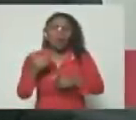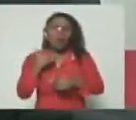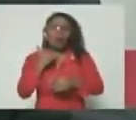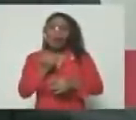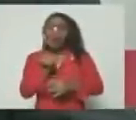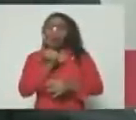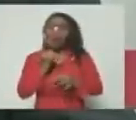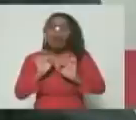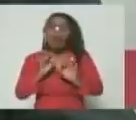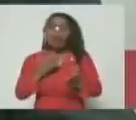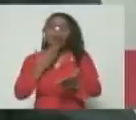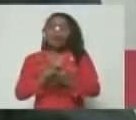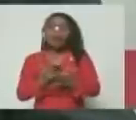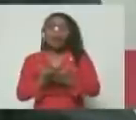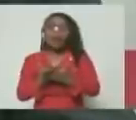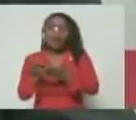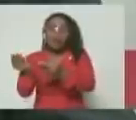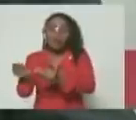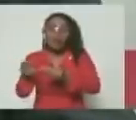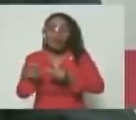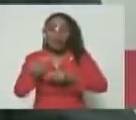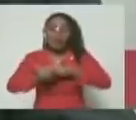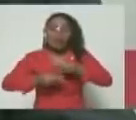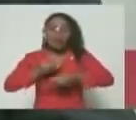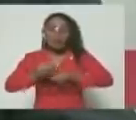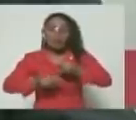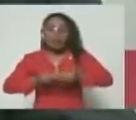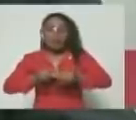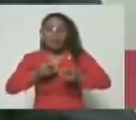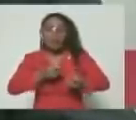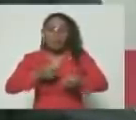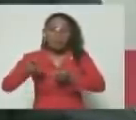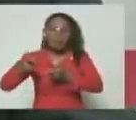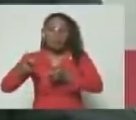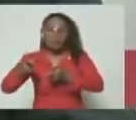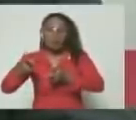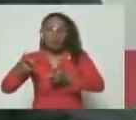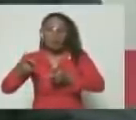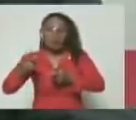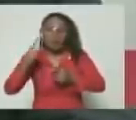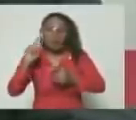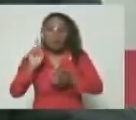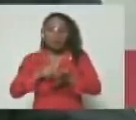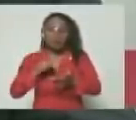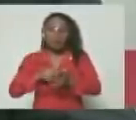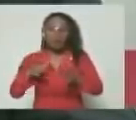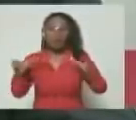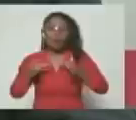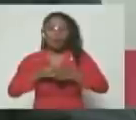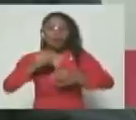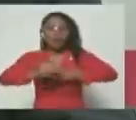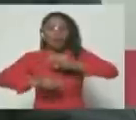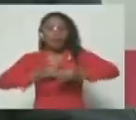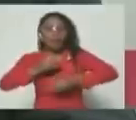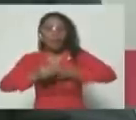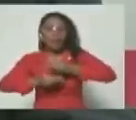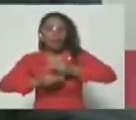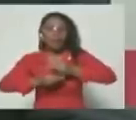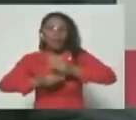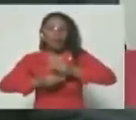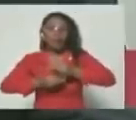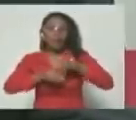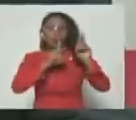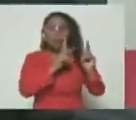propuestas que nos ha llevado, han aparecido en esas reuniones, se han convertido en